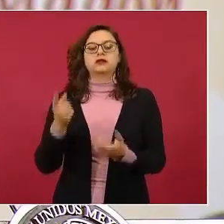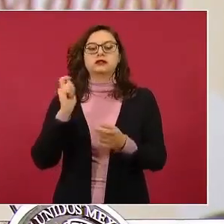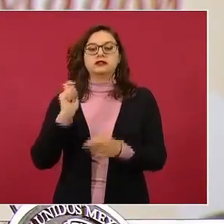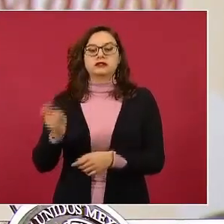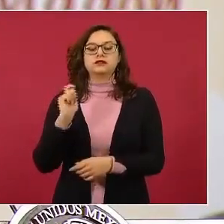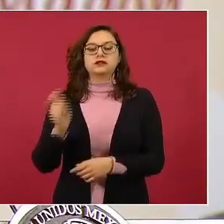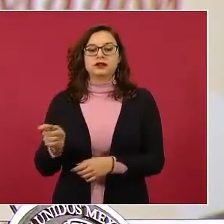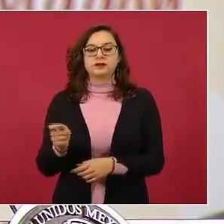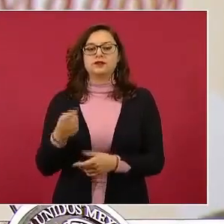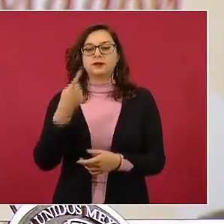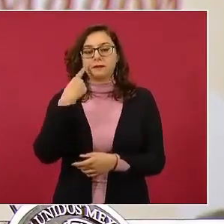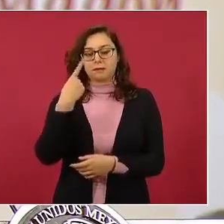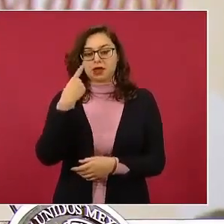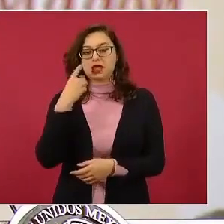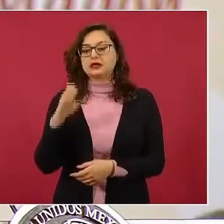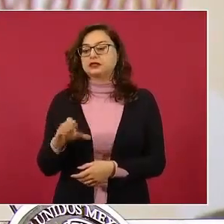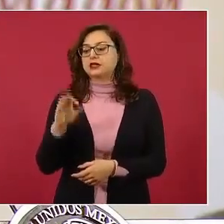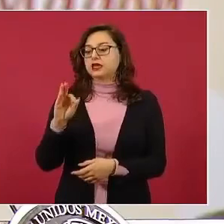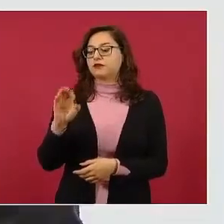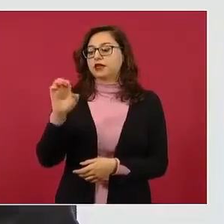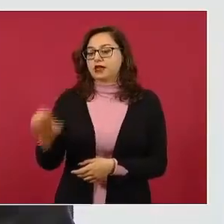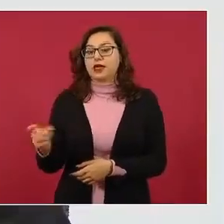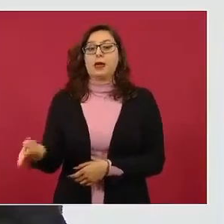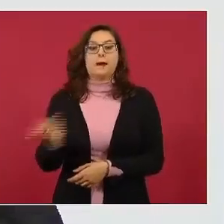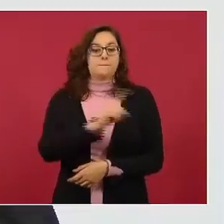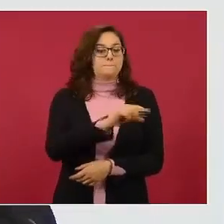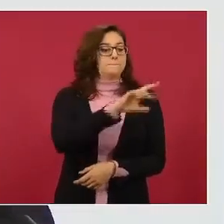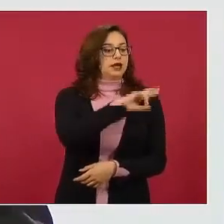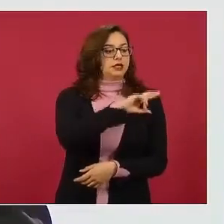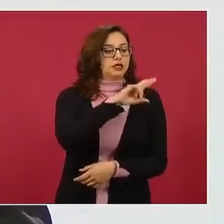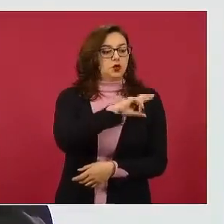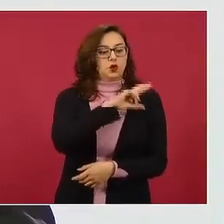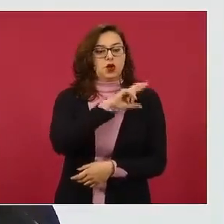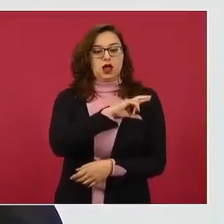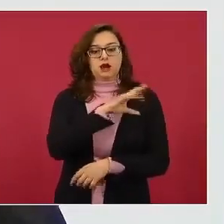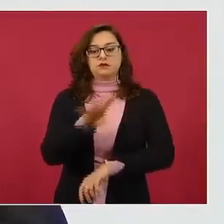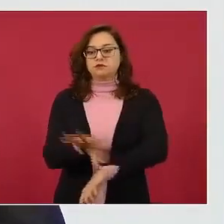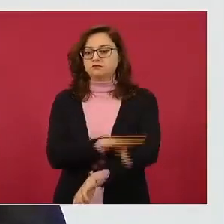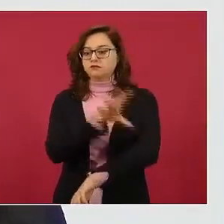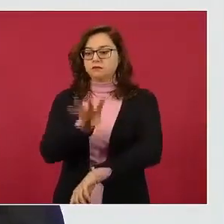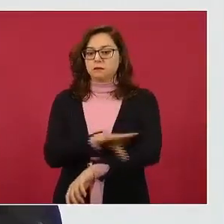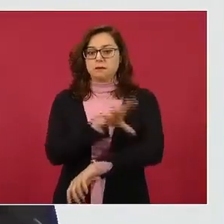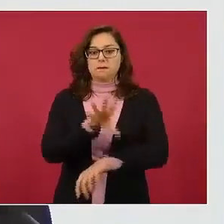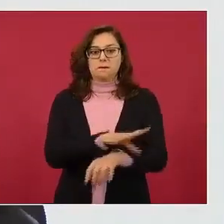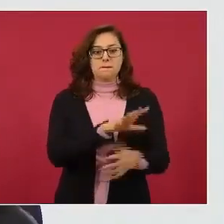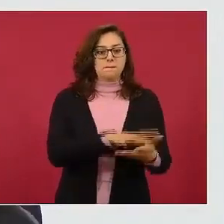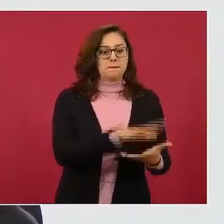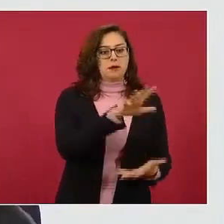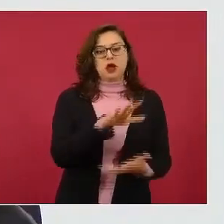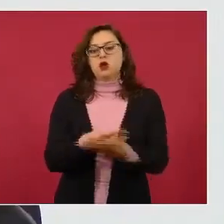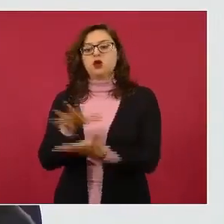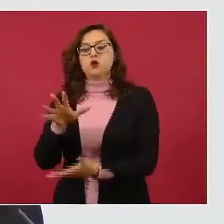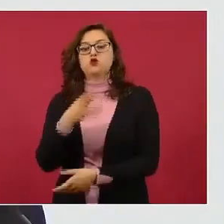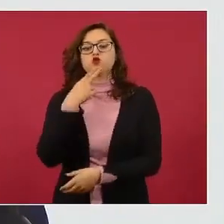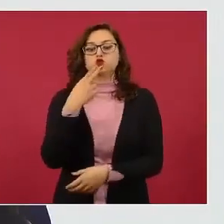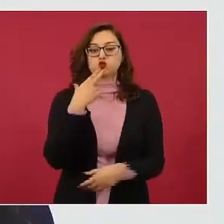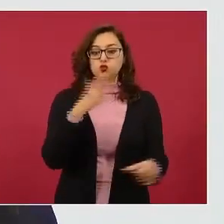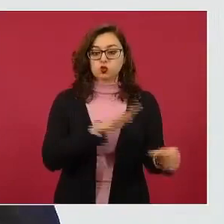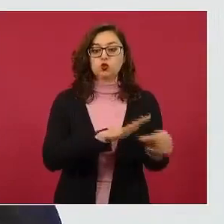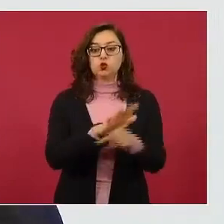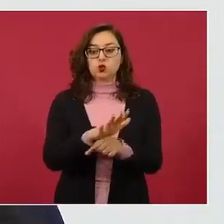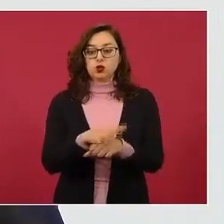Quiero decirles que en la CFE y también en los privados, la mayor parte de estos combustibles fósiles es gas. El